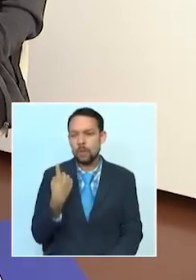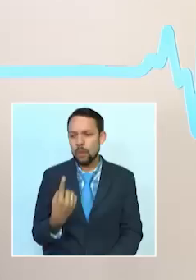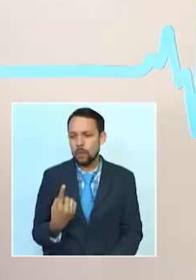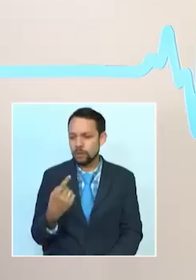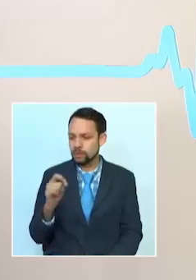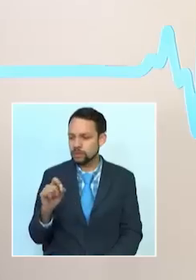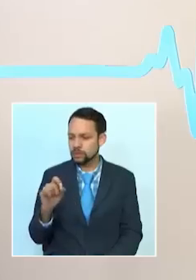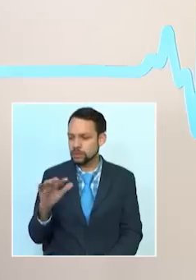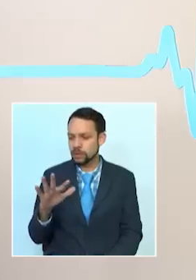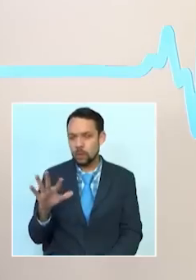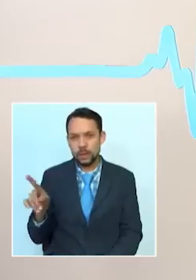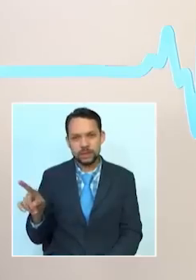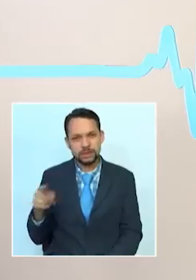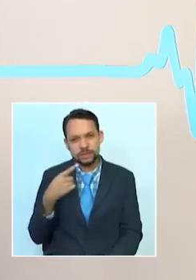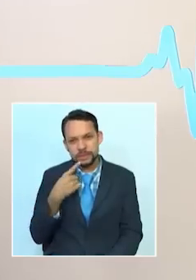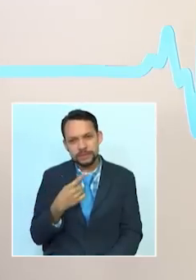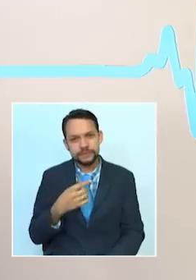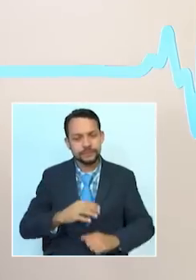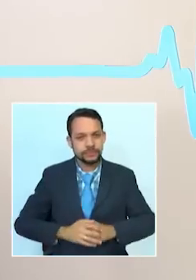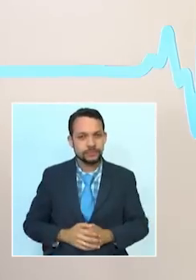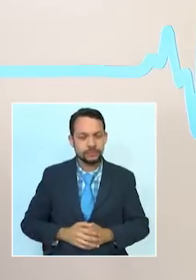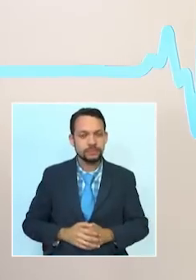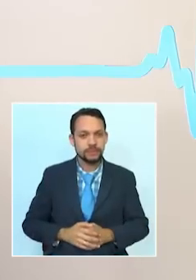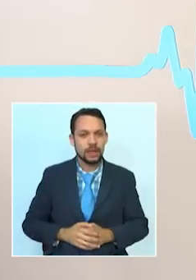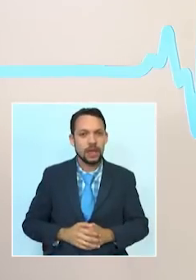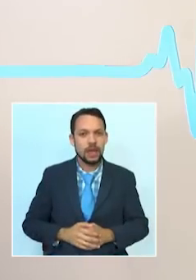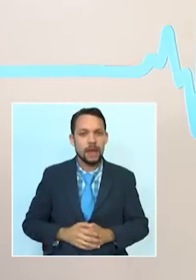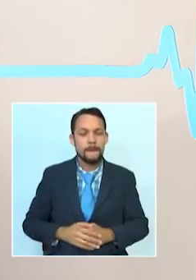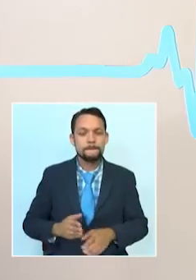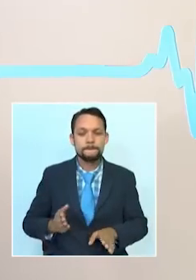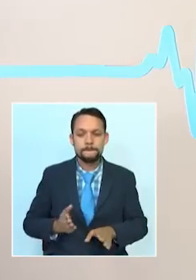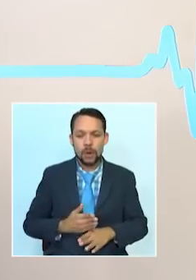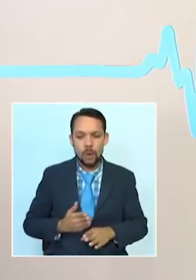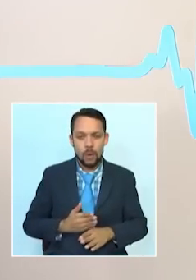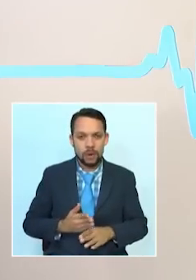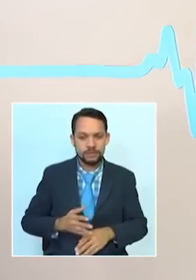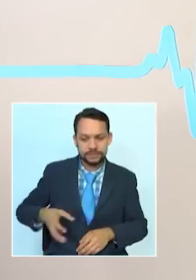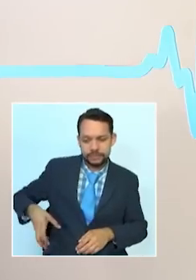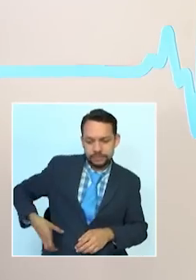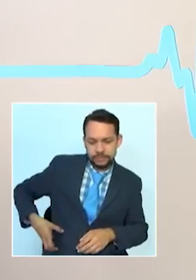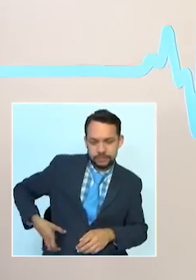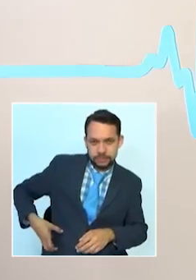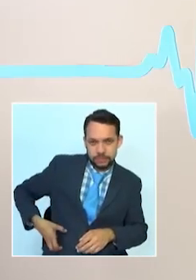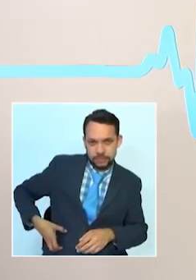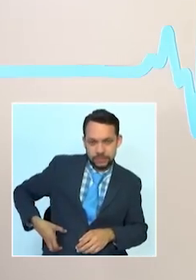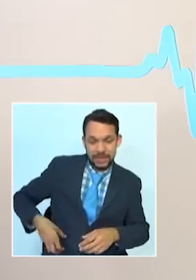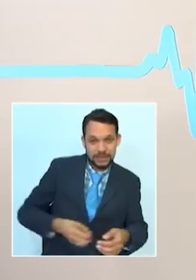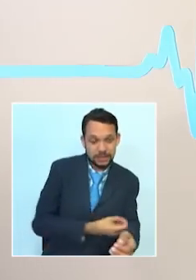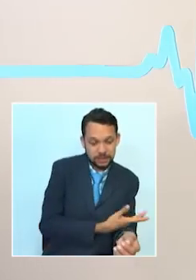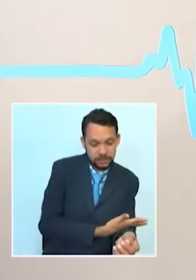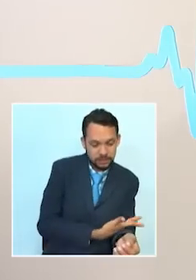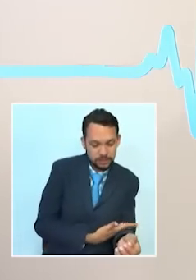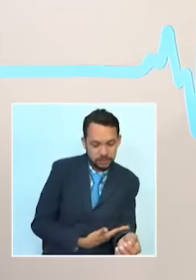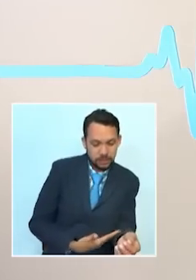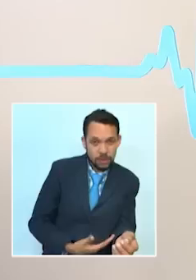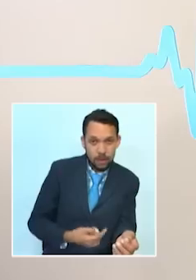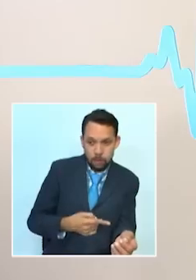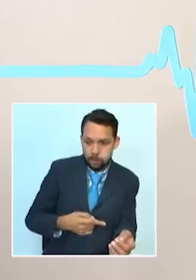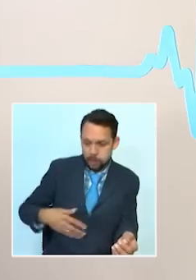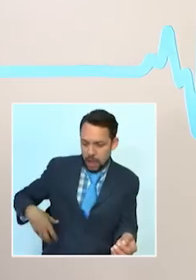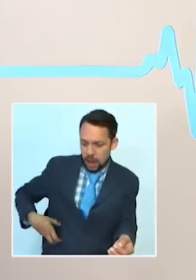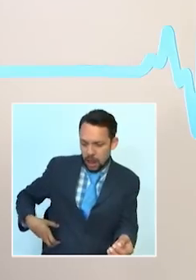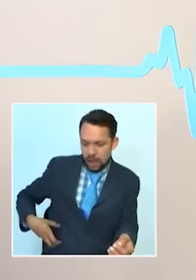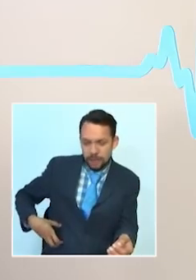151 Bueno cuando tenemos problemas renales hay que m mirar qué Me está llevando a la insuficiencia